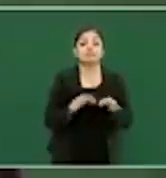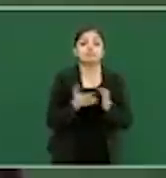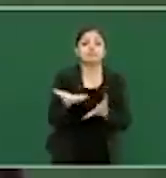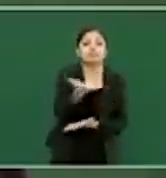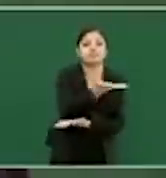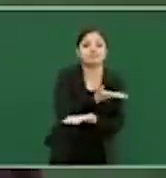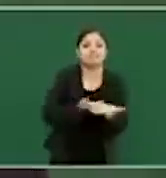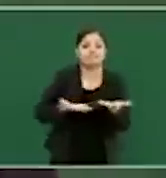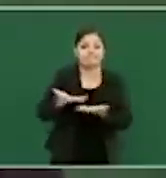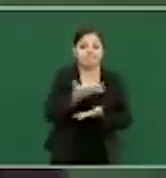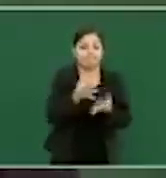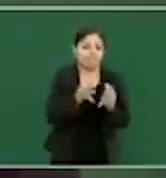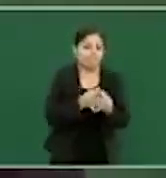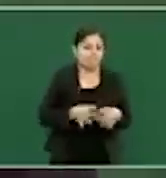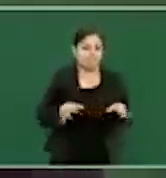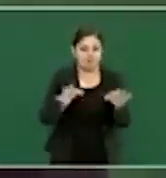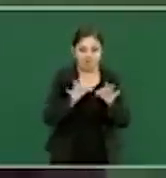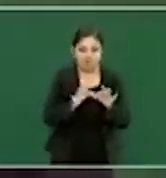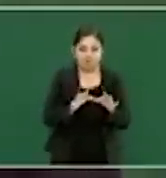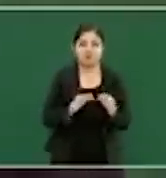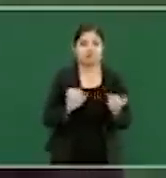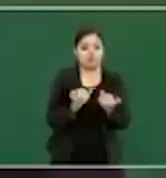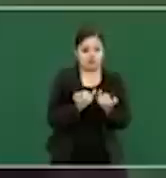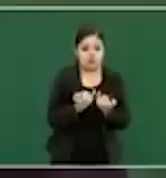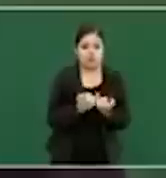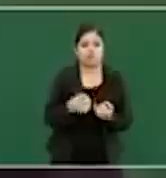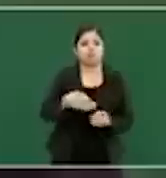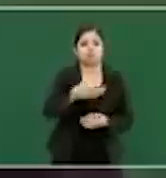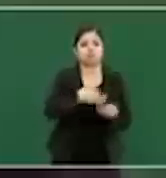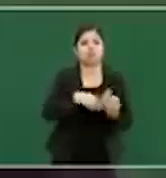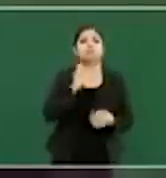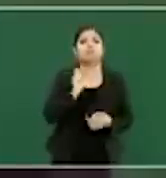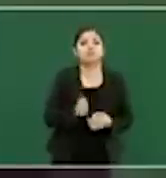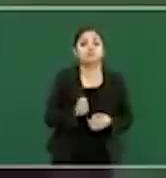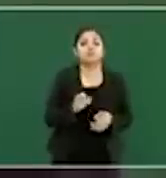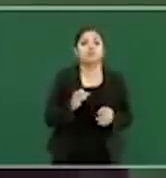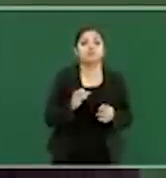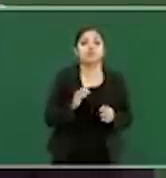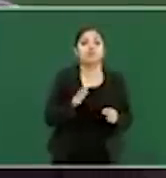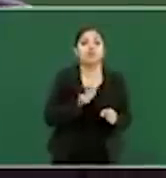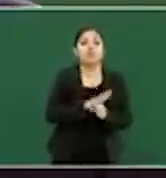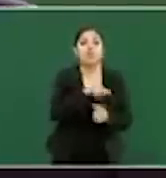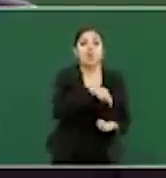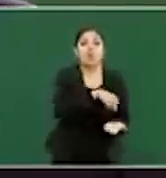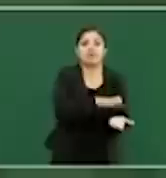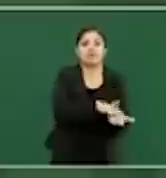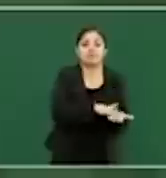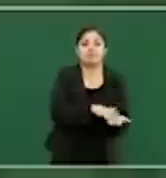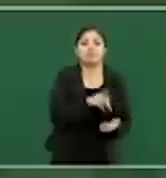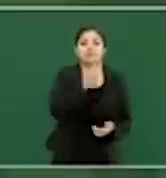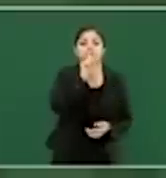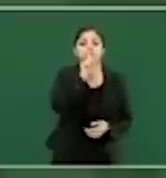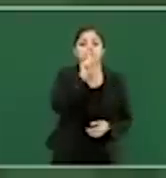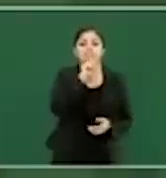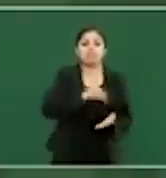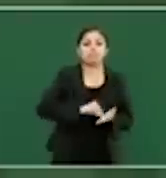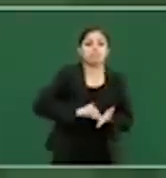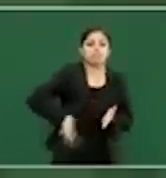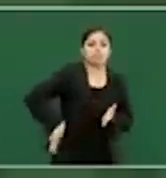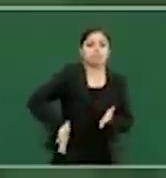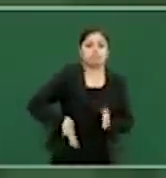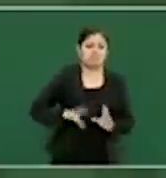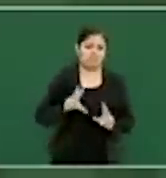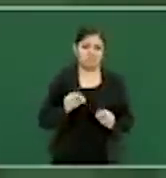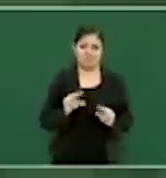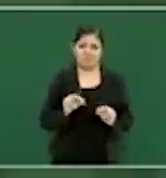todos y ir conociendo entre todos lo que realmente sucede y no ocultar nada,